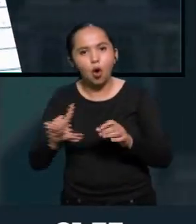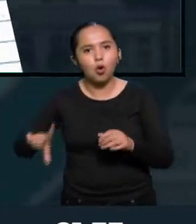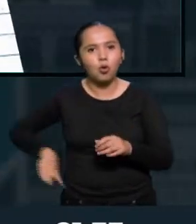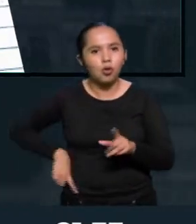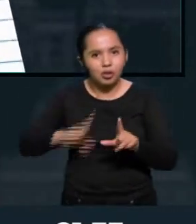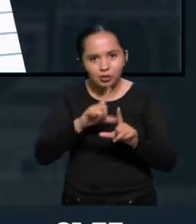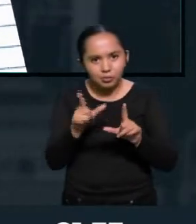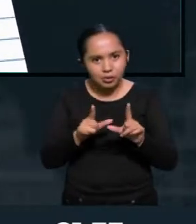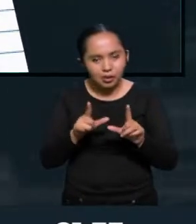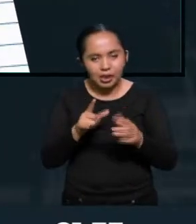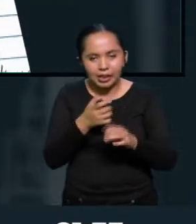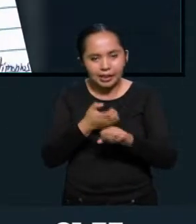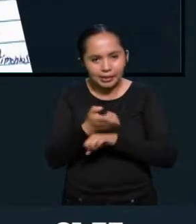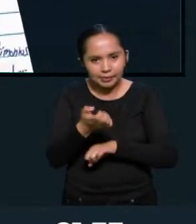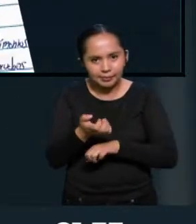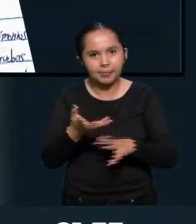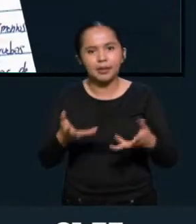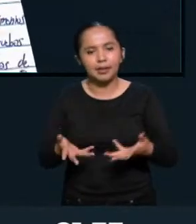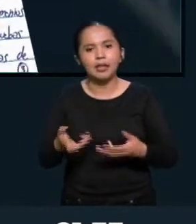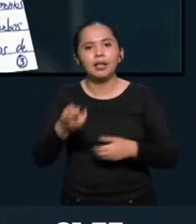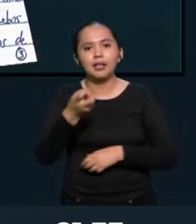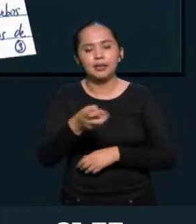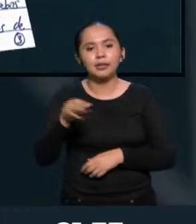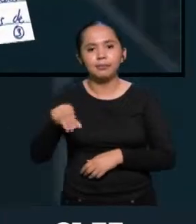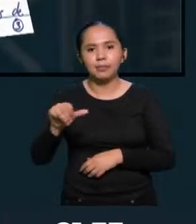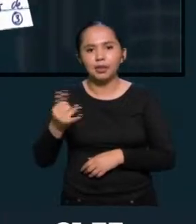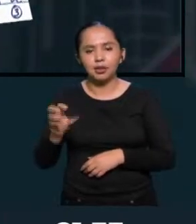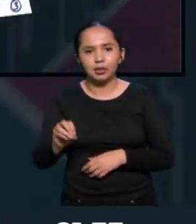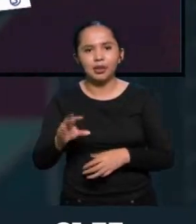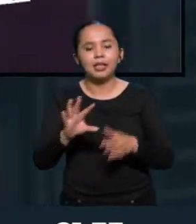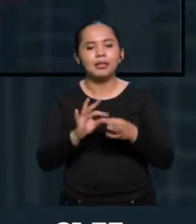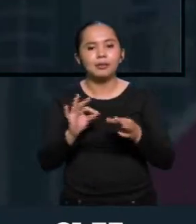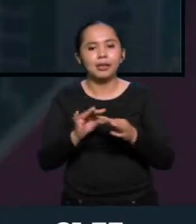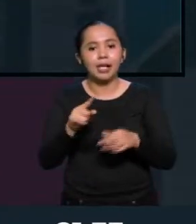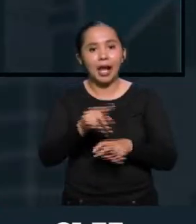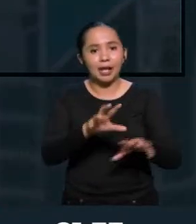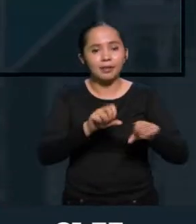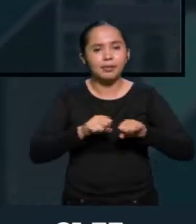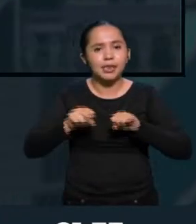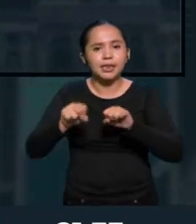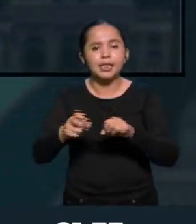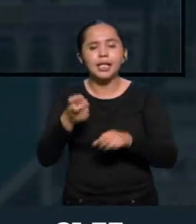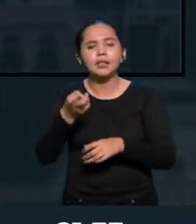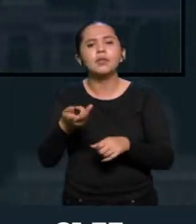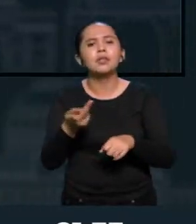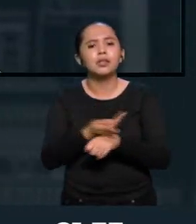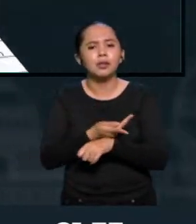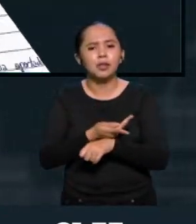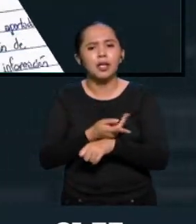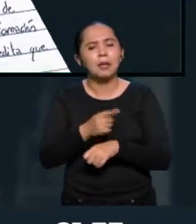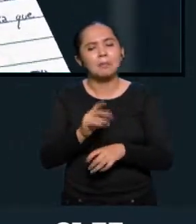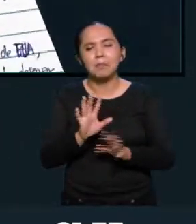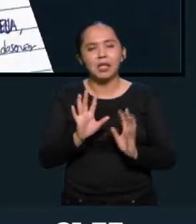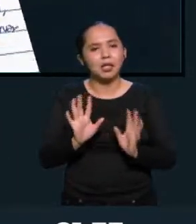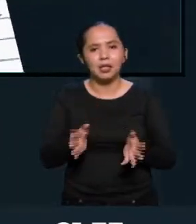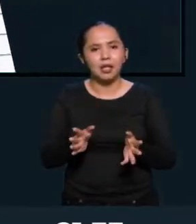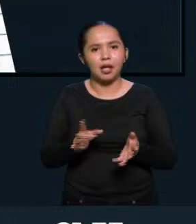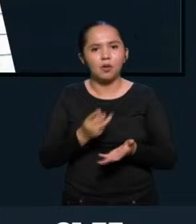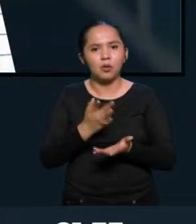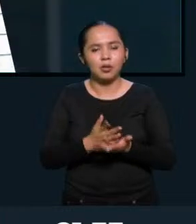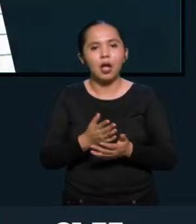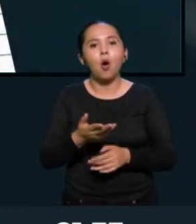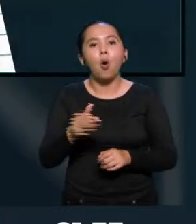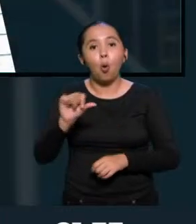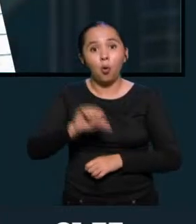fuera una prueba. Cuando lo único que dice el Mayo es que la detención que se llevó a cabo, que fue lo que sucedió, y no menciona nada más. Y que hoy